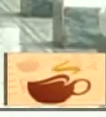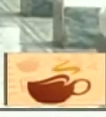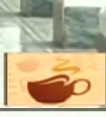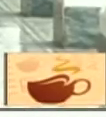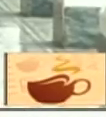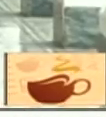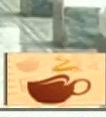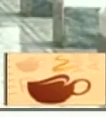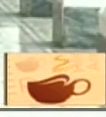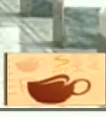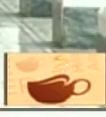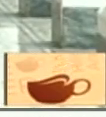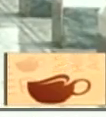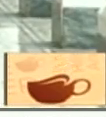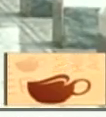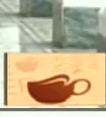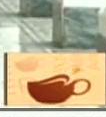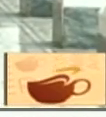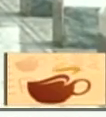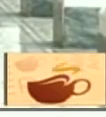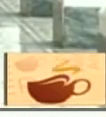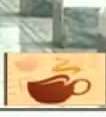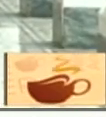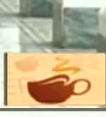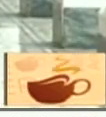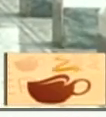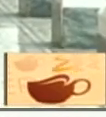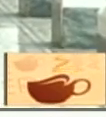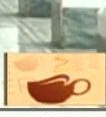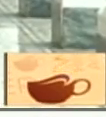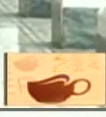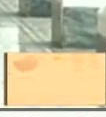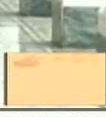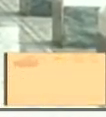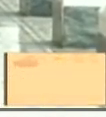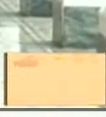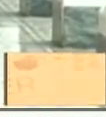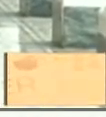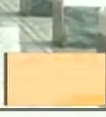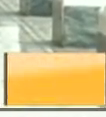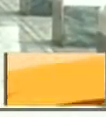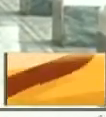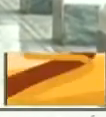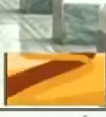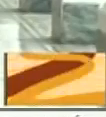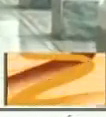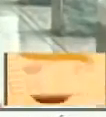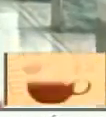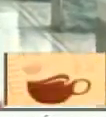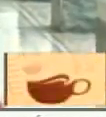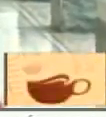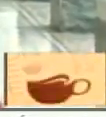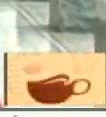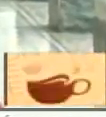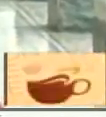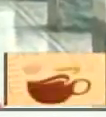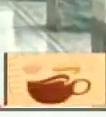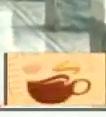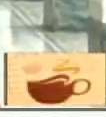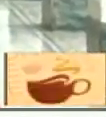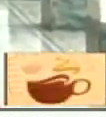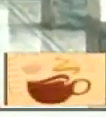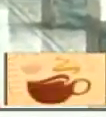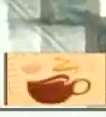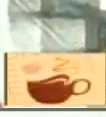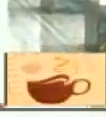Así es, 11:43 minutos de la mañana y establecemos el contacto informativo desde la Capilla Santa Rosa de Lima en el Palacio Municipal